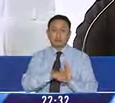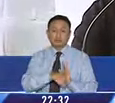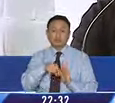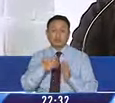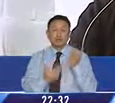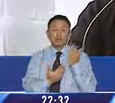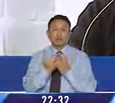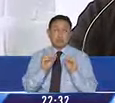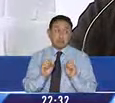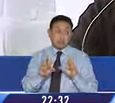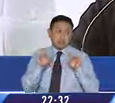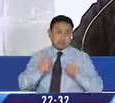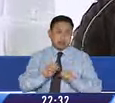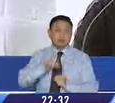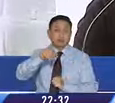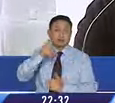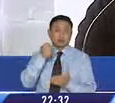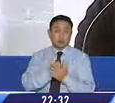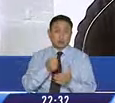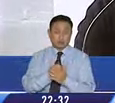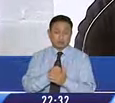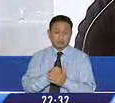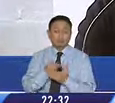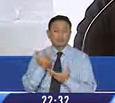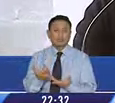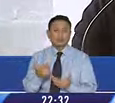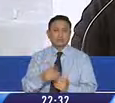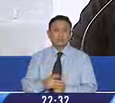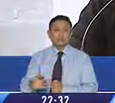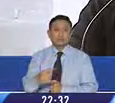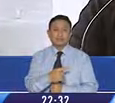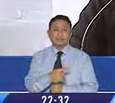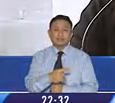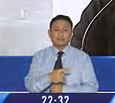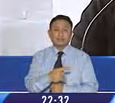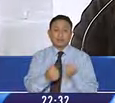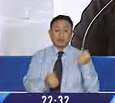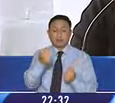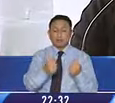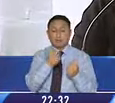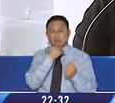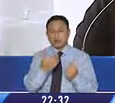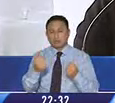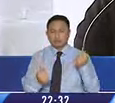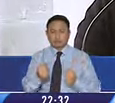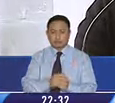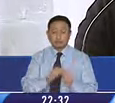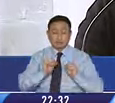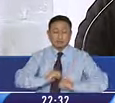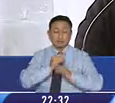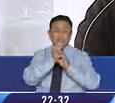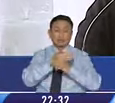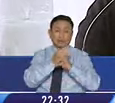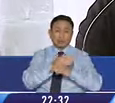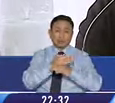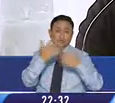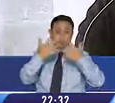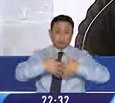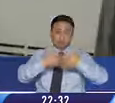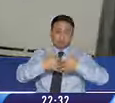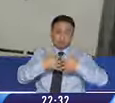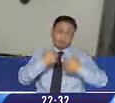nueva opción para los consumidores que buscan mejorar el rendimiento de los vehículos y también mejorar la calidad